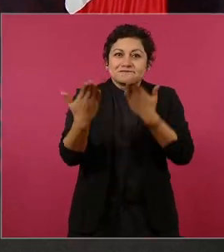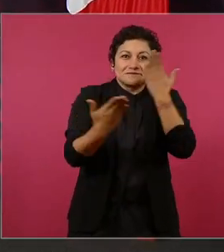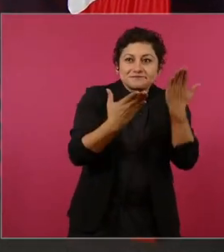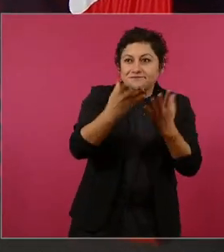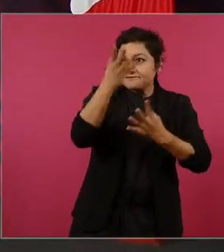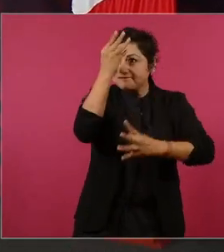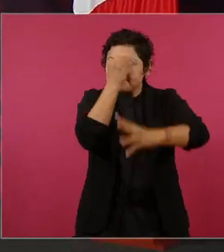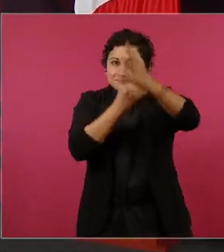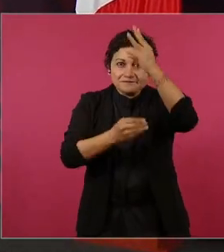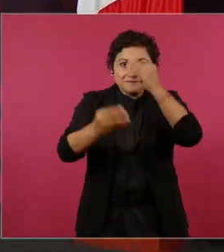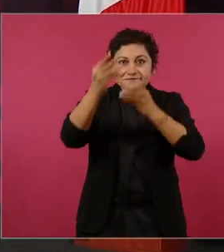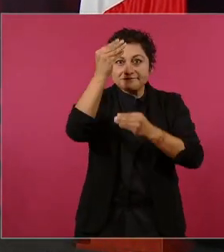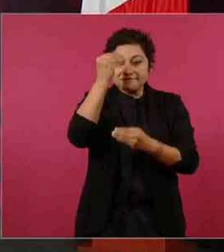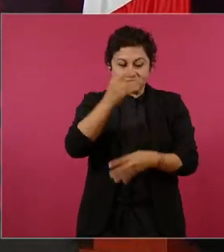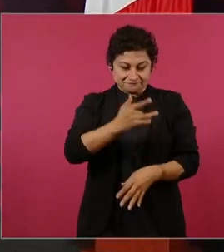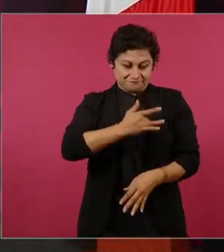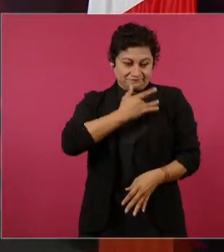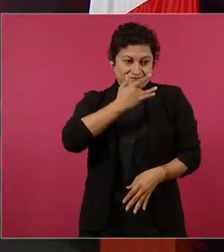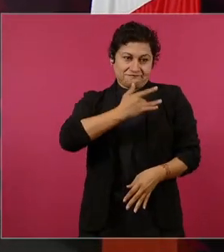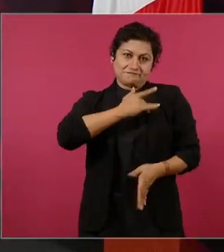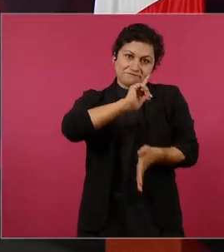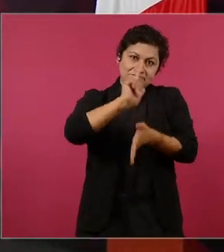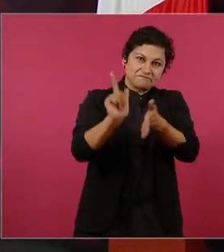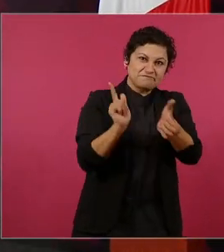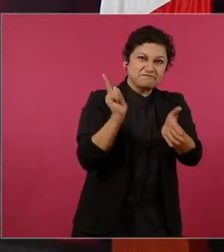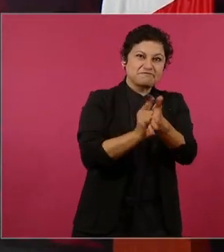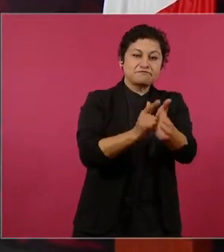valer la ley,